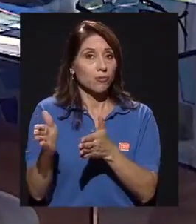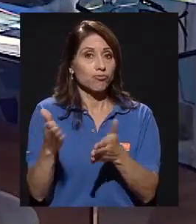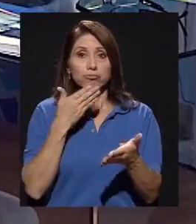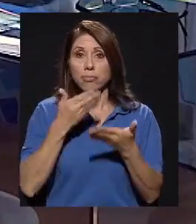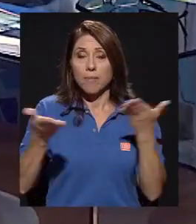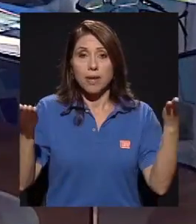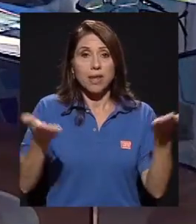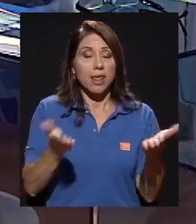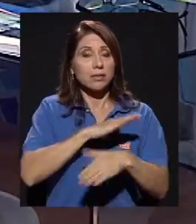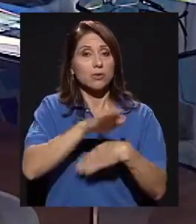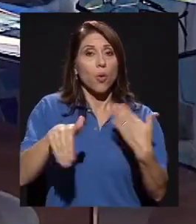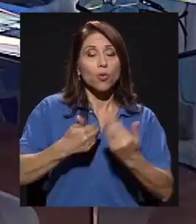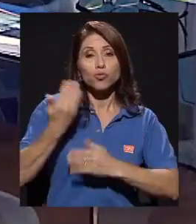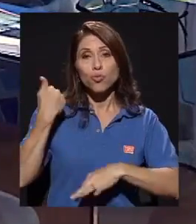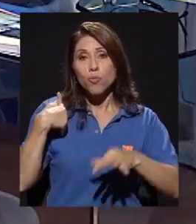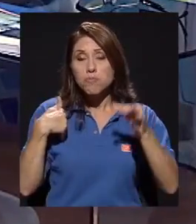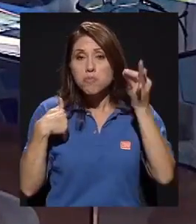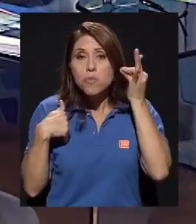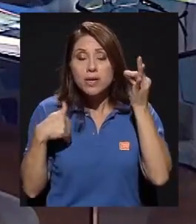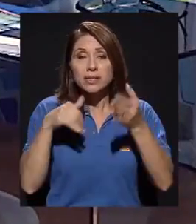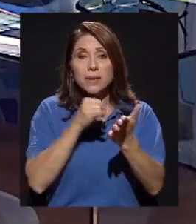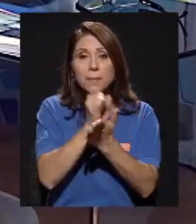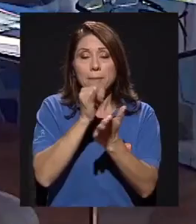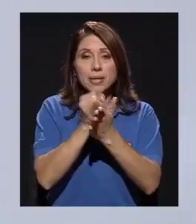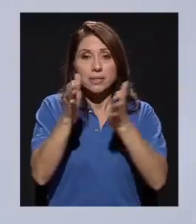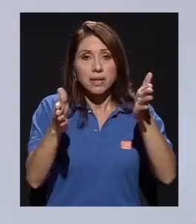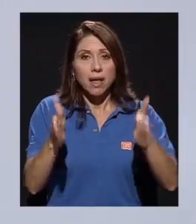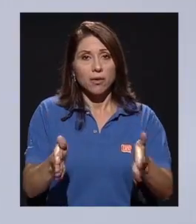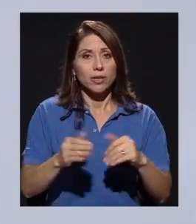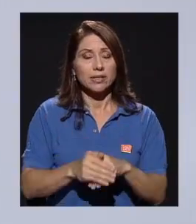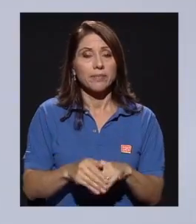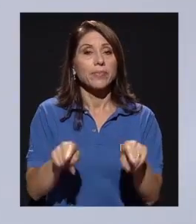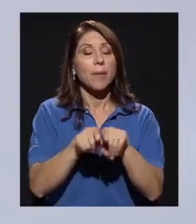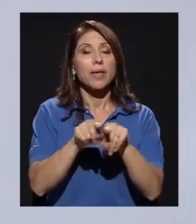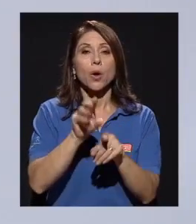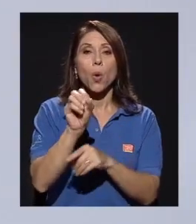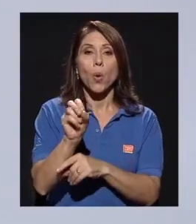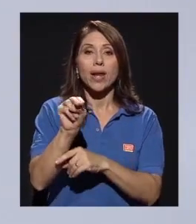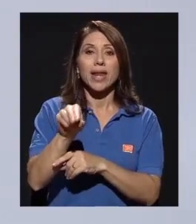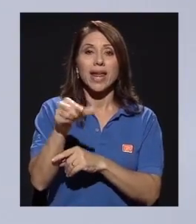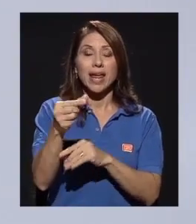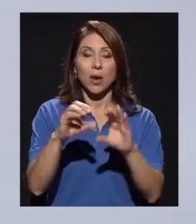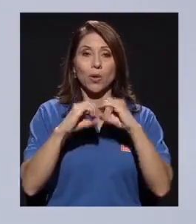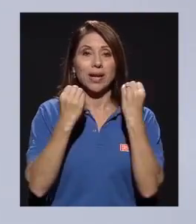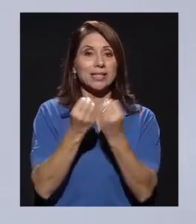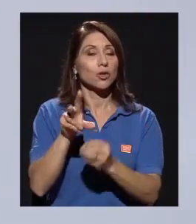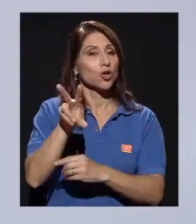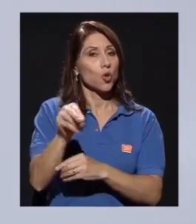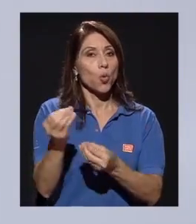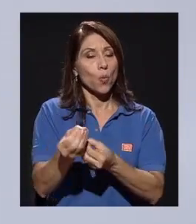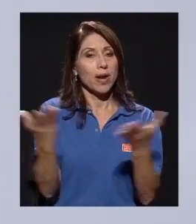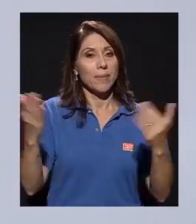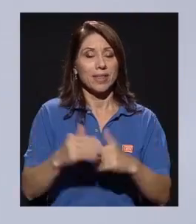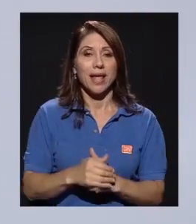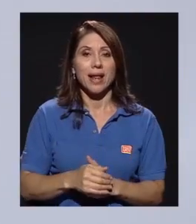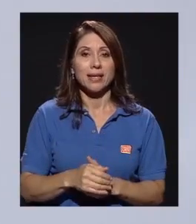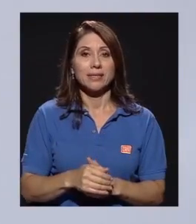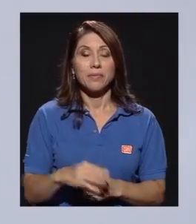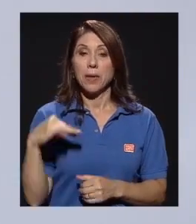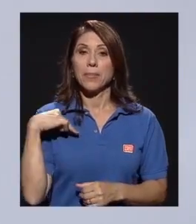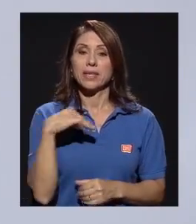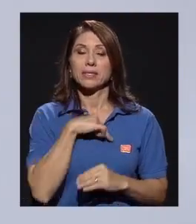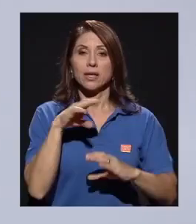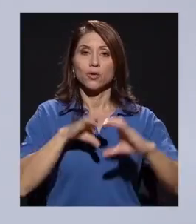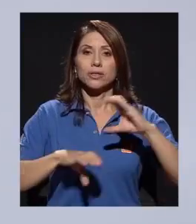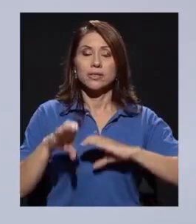todas las investigadoras e investigadores también del campo organizaciones no gubernamentales ministerios de de de